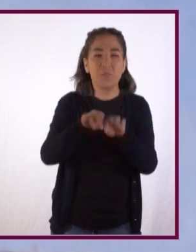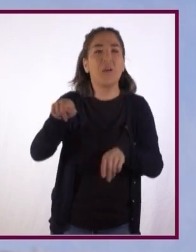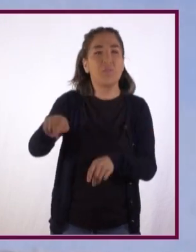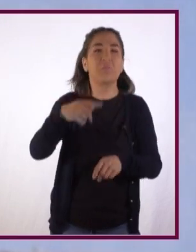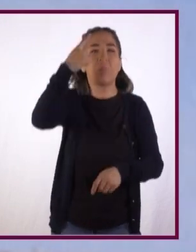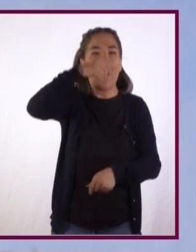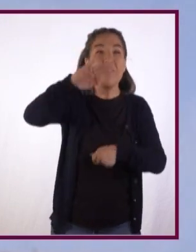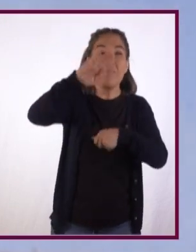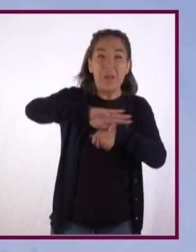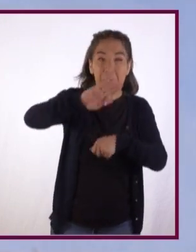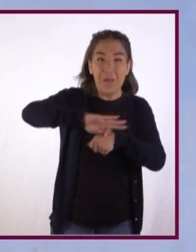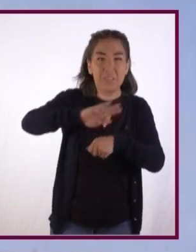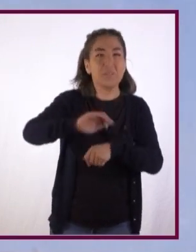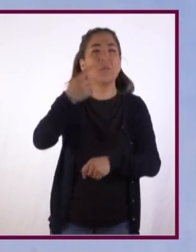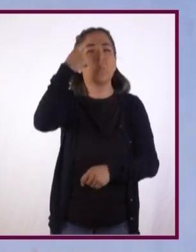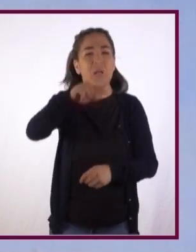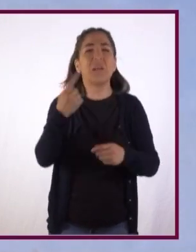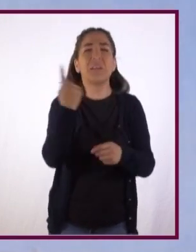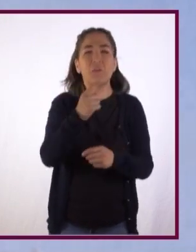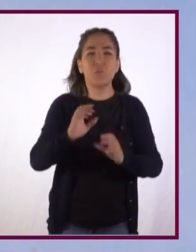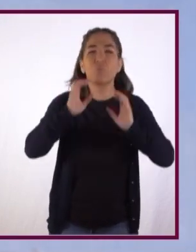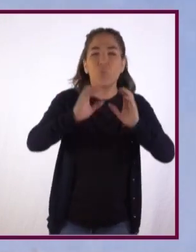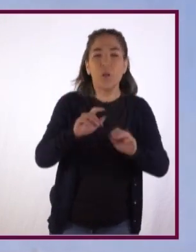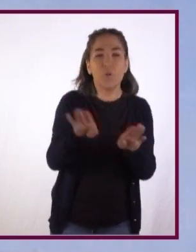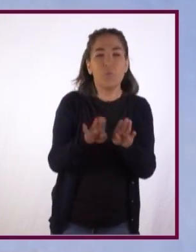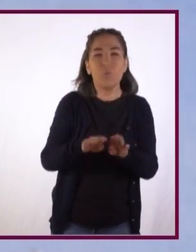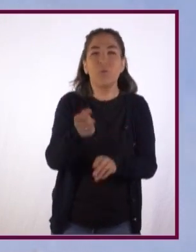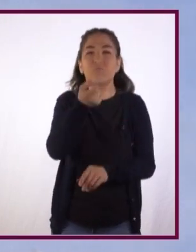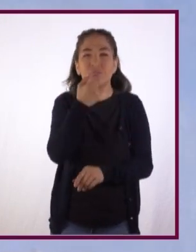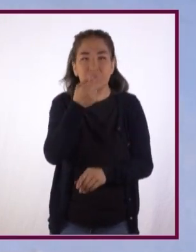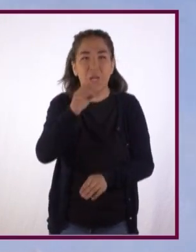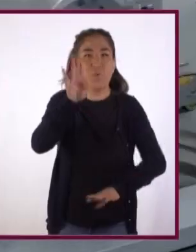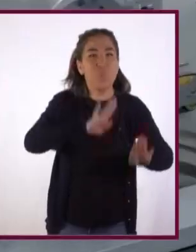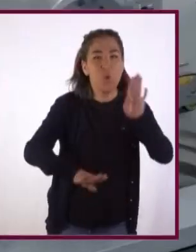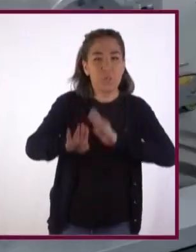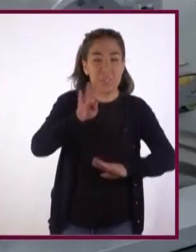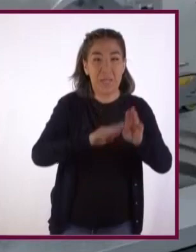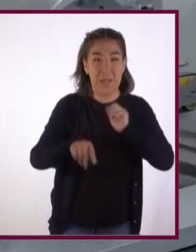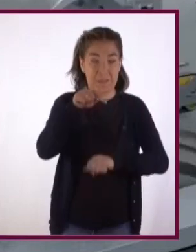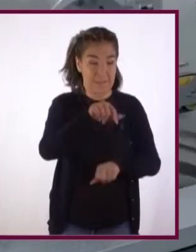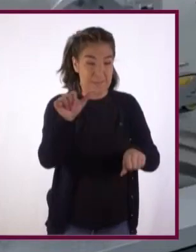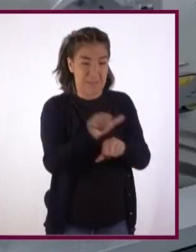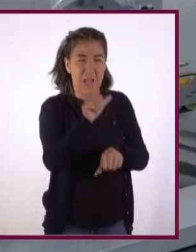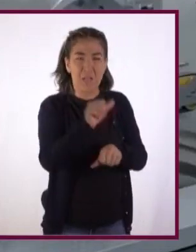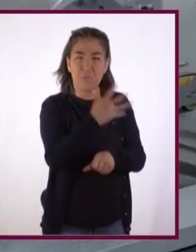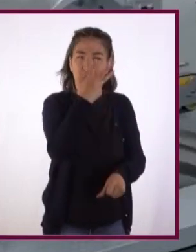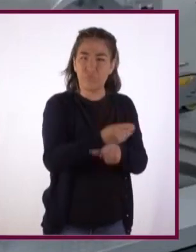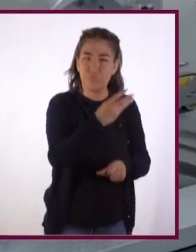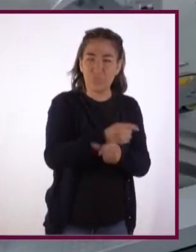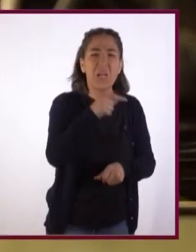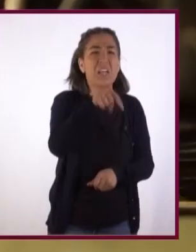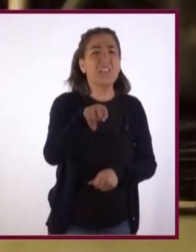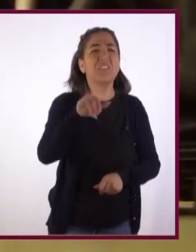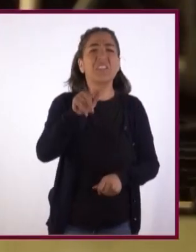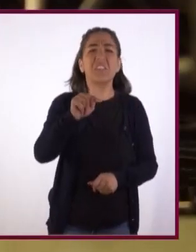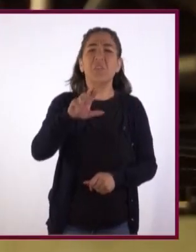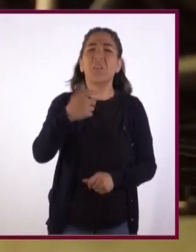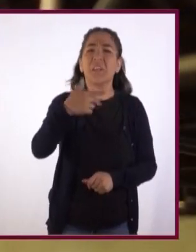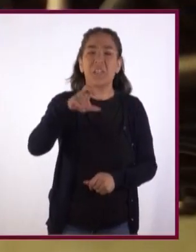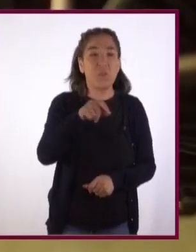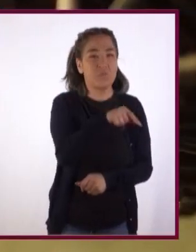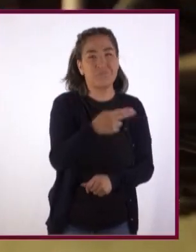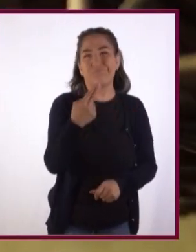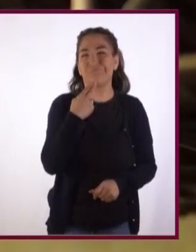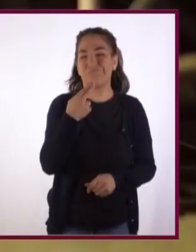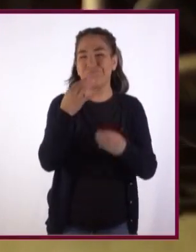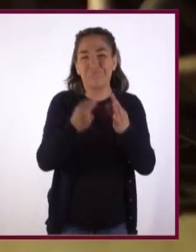en la industria farmacéutica para la conservación de muestras biológicas. En el sector automotriz, el nitrógeno líquido es un